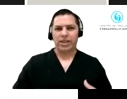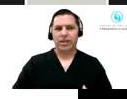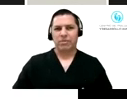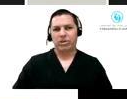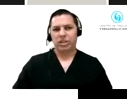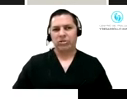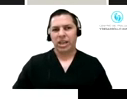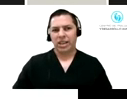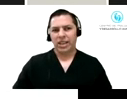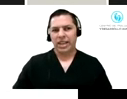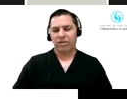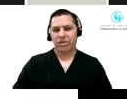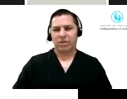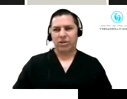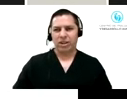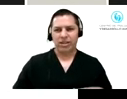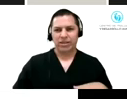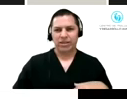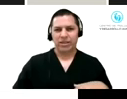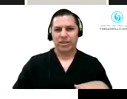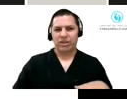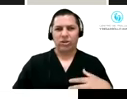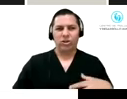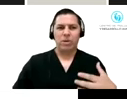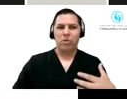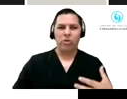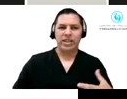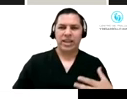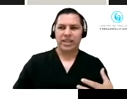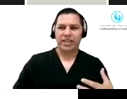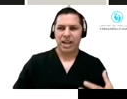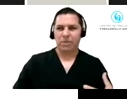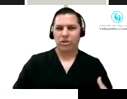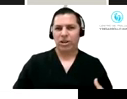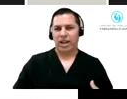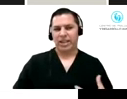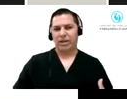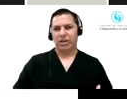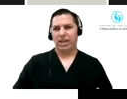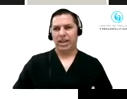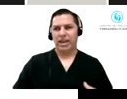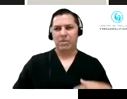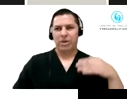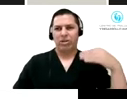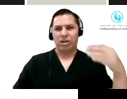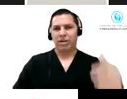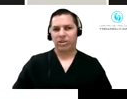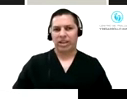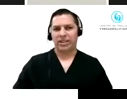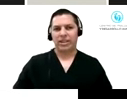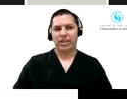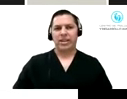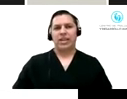hombres, pero si es una línea conservadora, no nos va a movilizar hacia el cambio, hacia la igualdad y la equidad, más bien nos las va